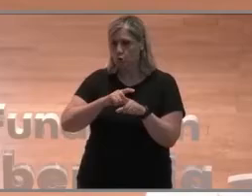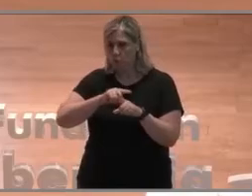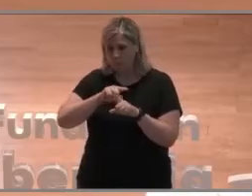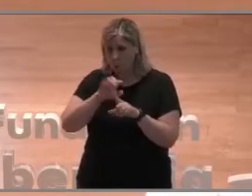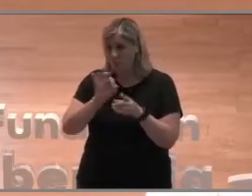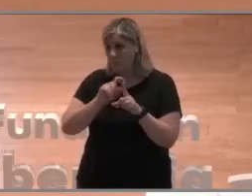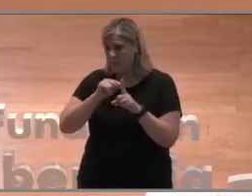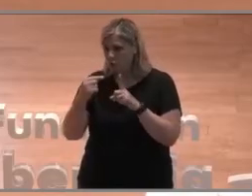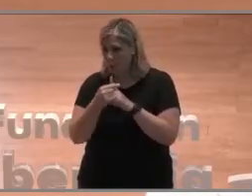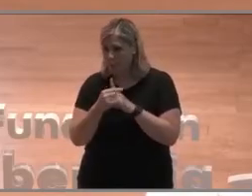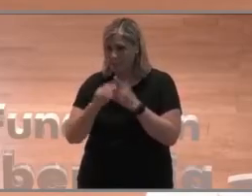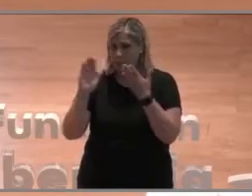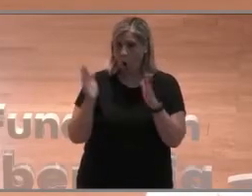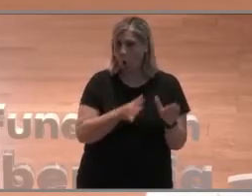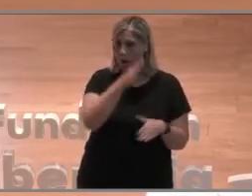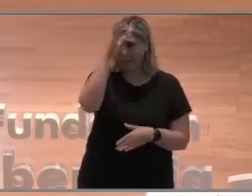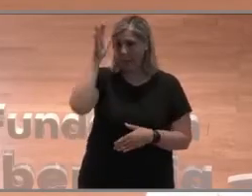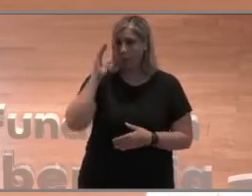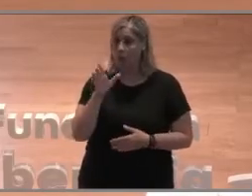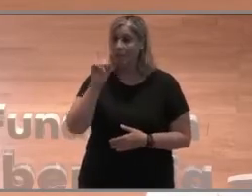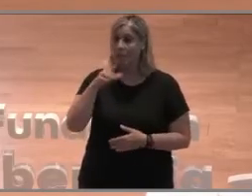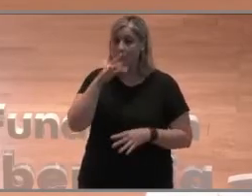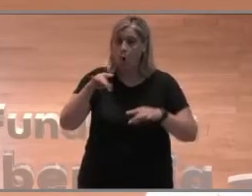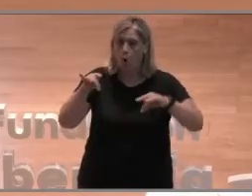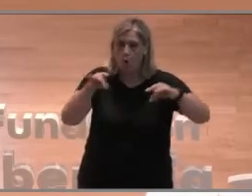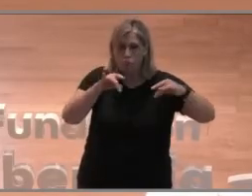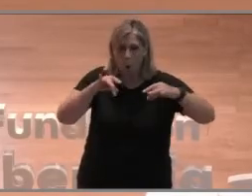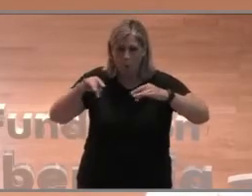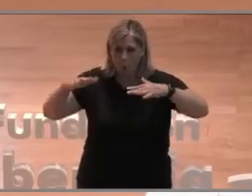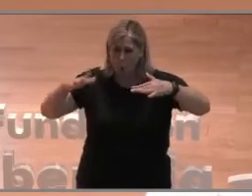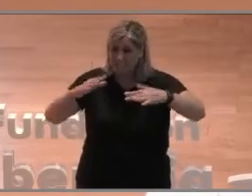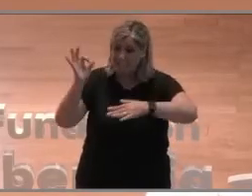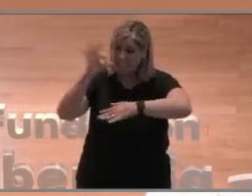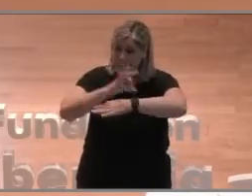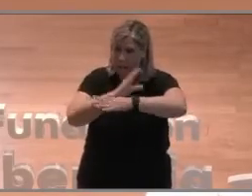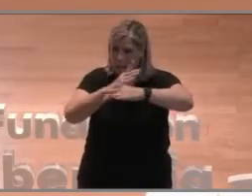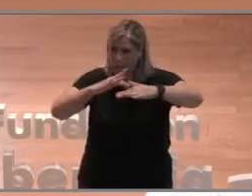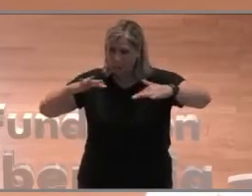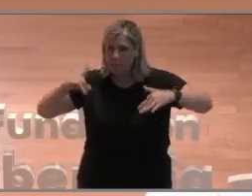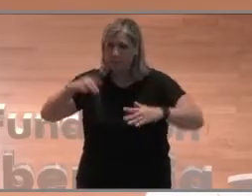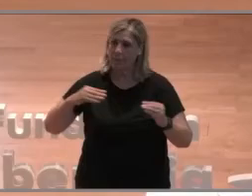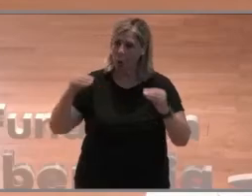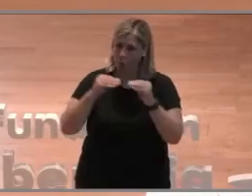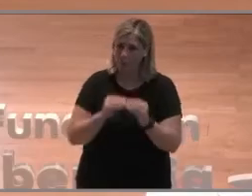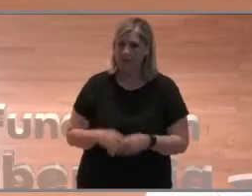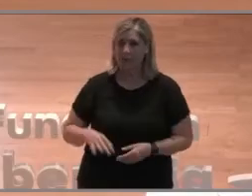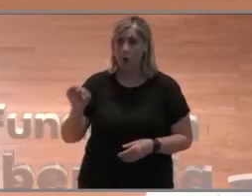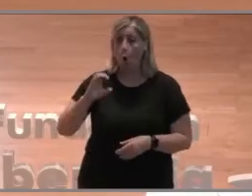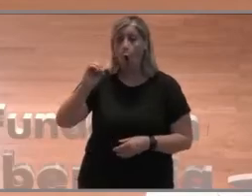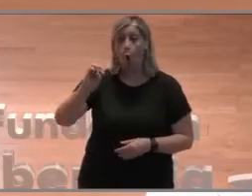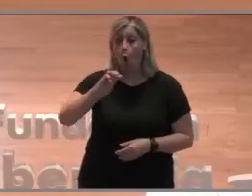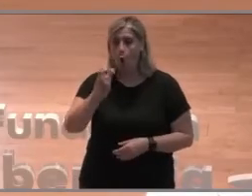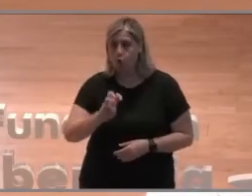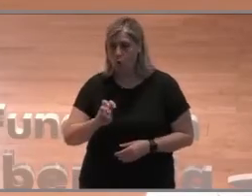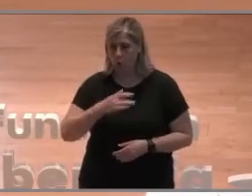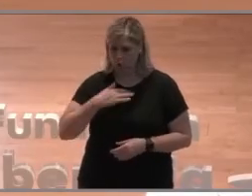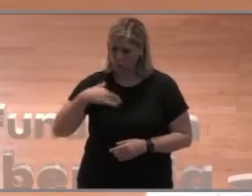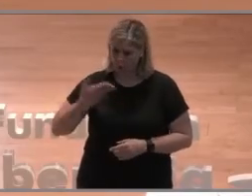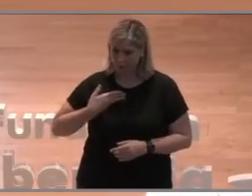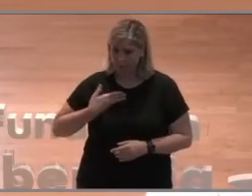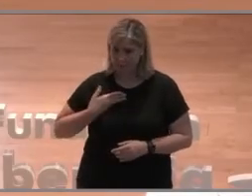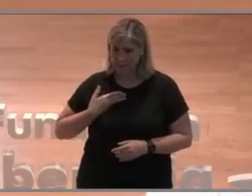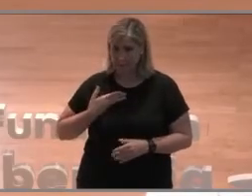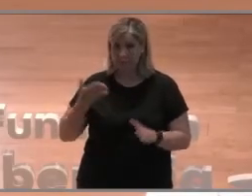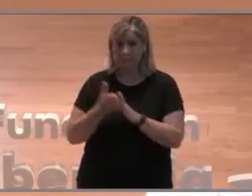han coincidido con intrusiones de polvo sahariano, porque han coincidido con incremento del ozono troposférico, que es muy malo para la salud. No todas